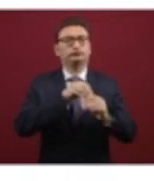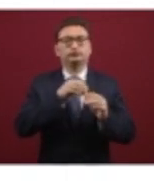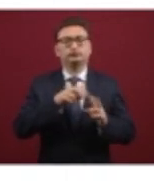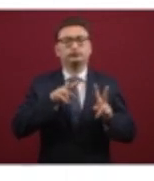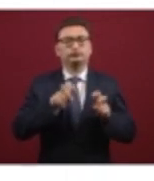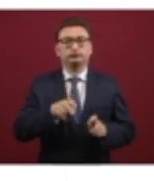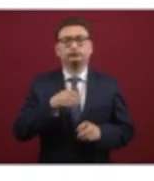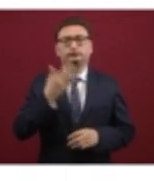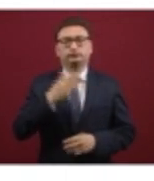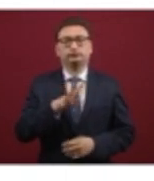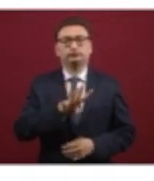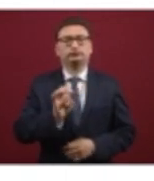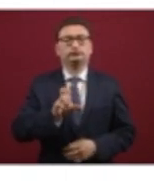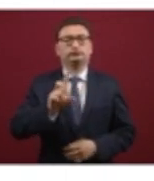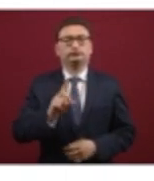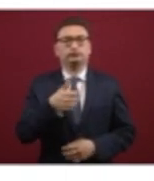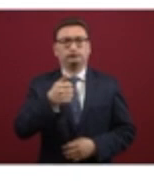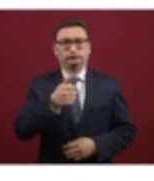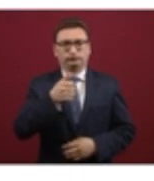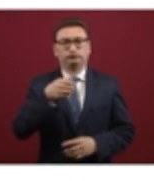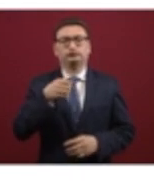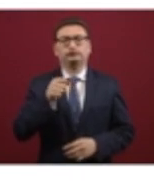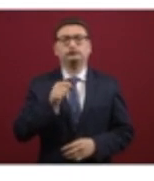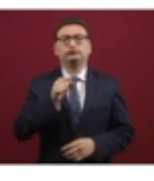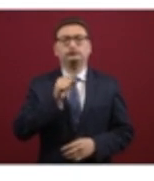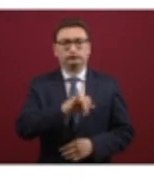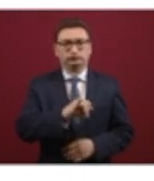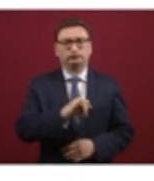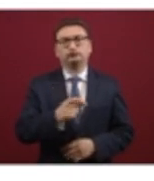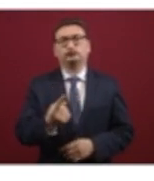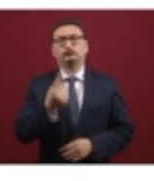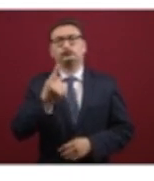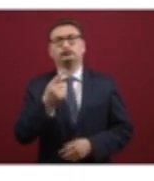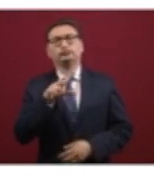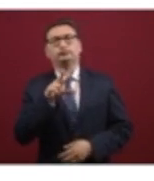436 a favor, uno en contra.